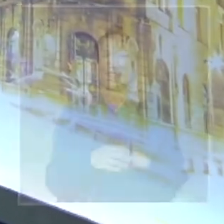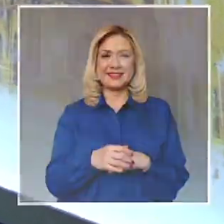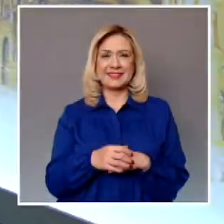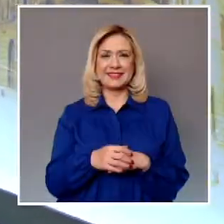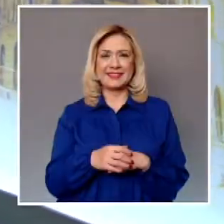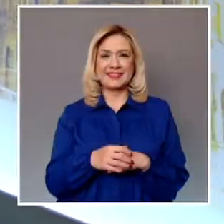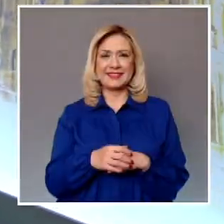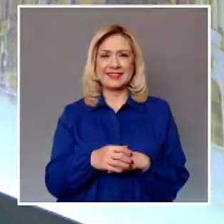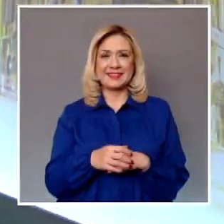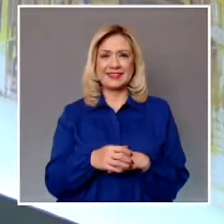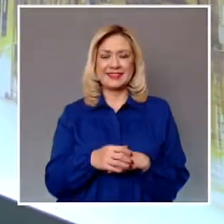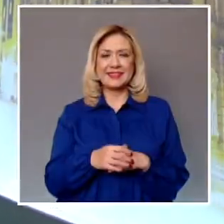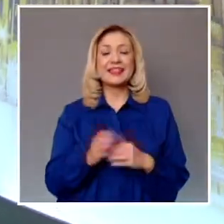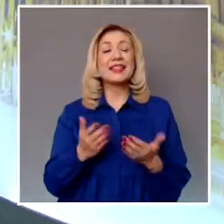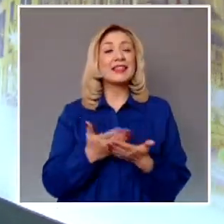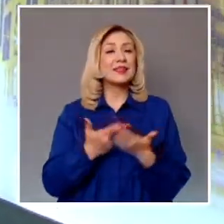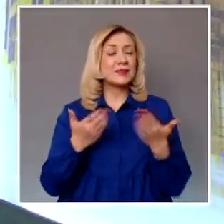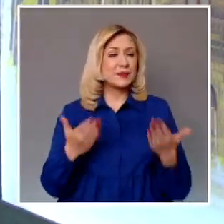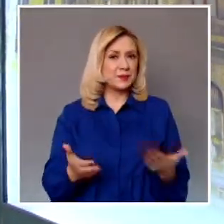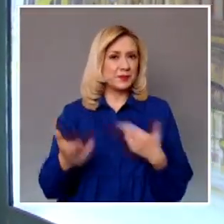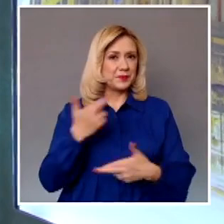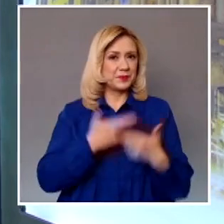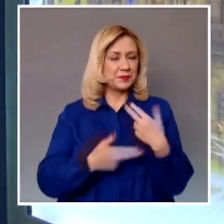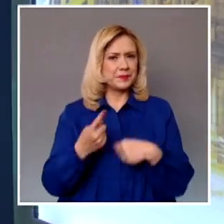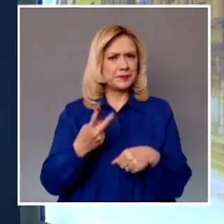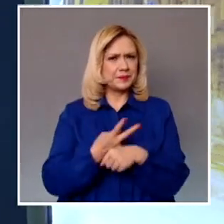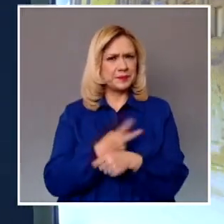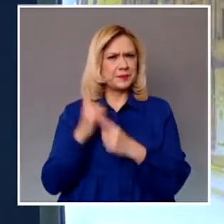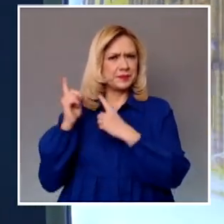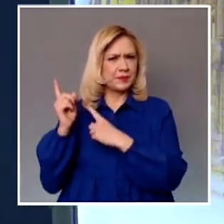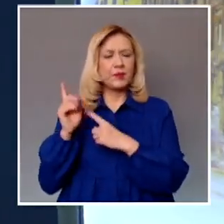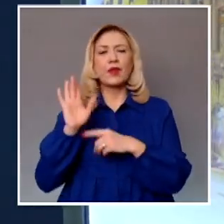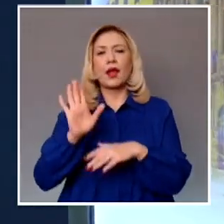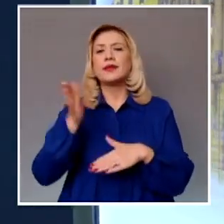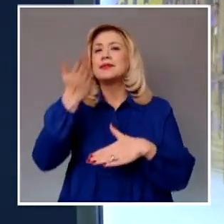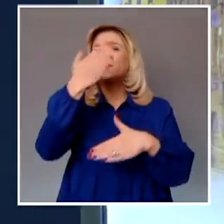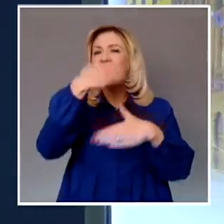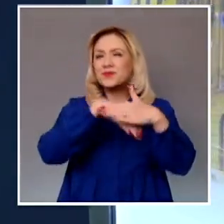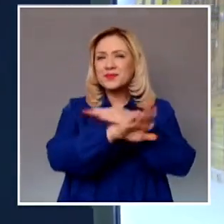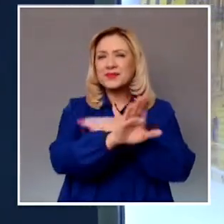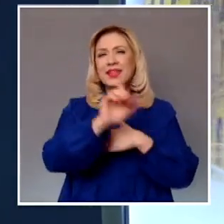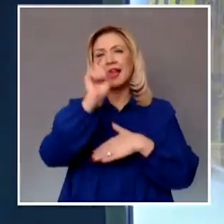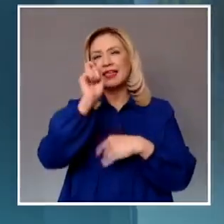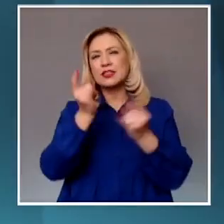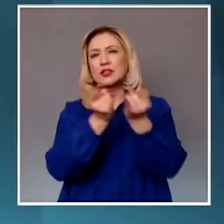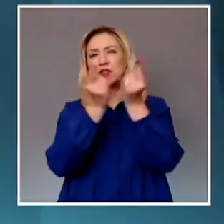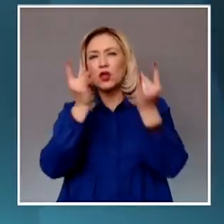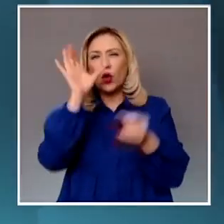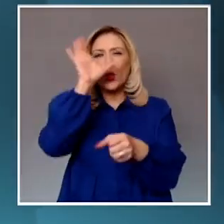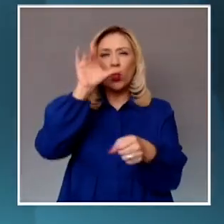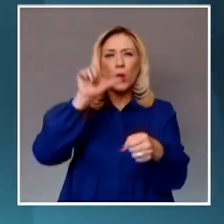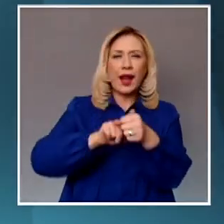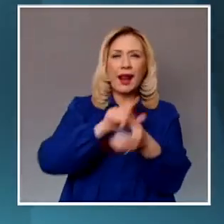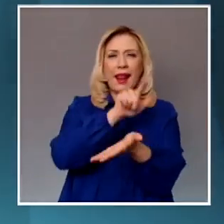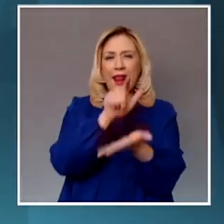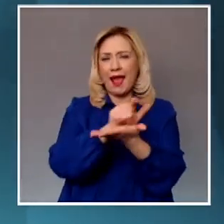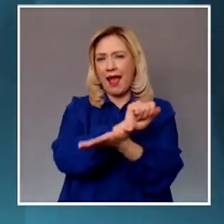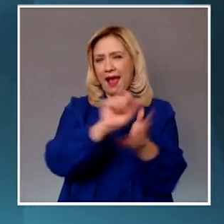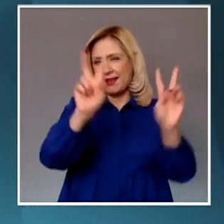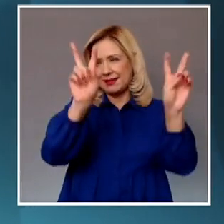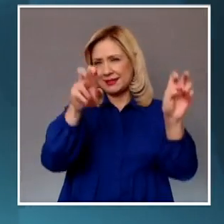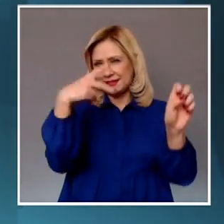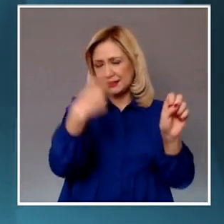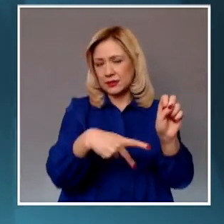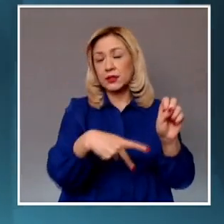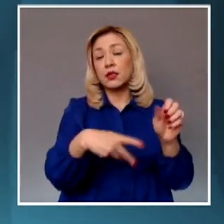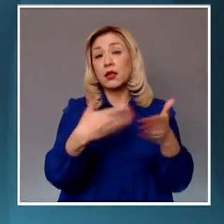Continuamos con las noticias. Las Casas de la Cultura Jurídica cuentan con un sitio web en el que pueden encontrar diversos recursos y materiales de apoyo,